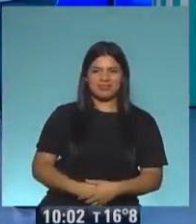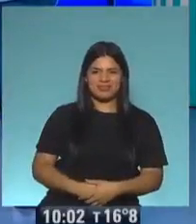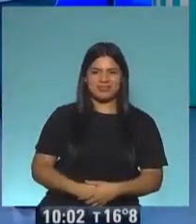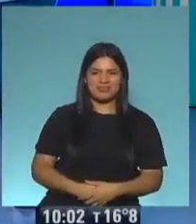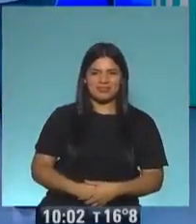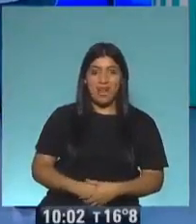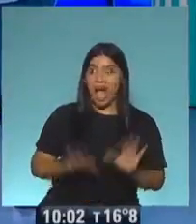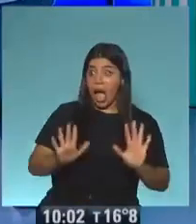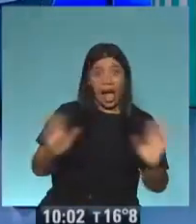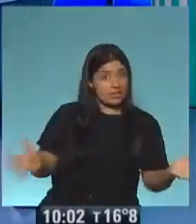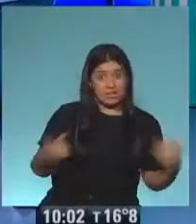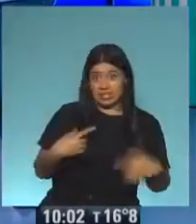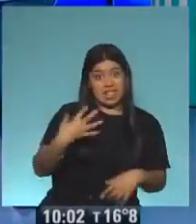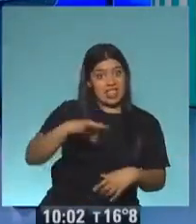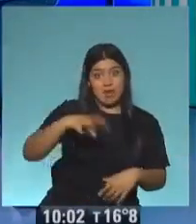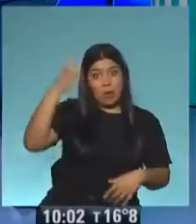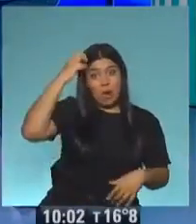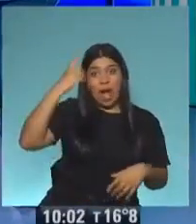Hacen así cuando van al baño.